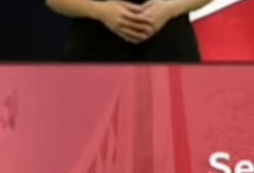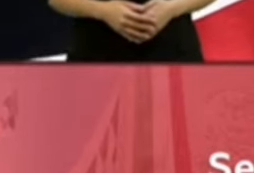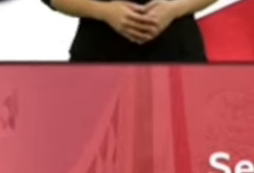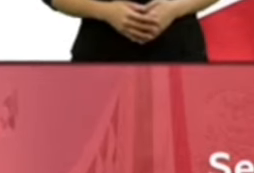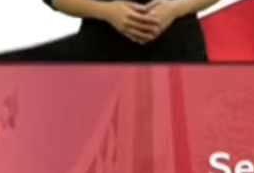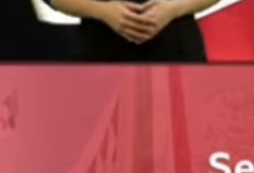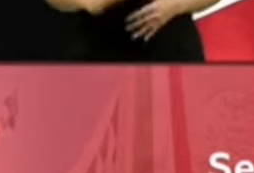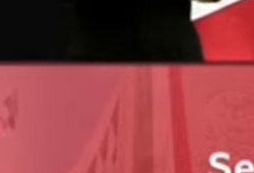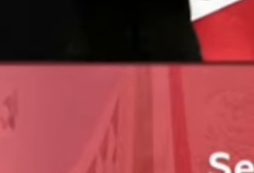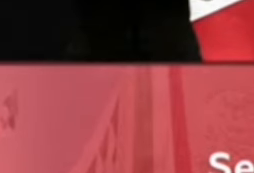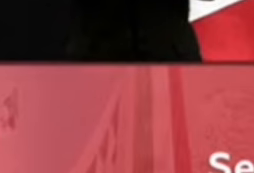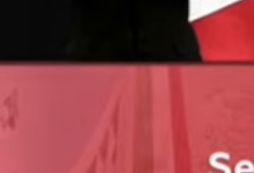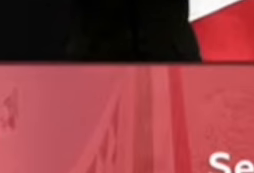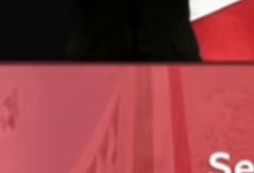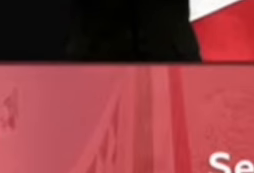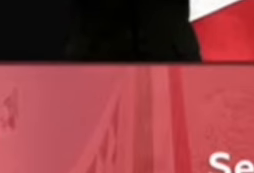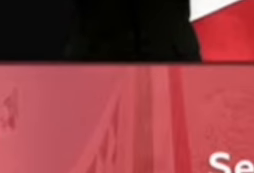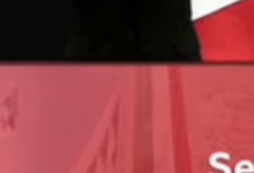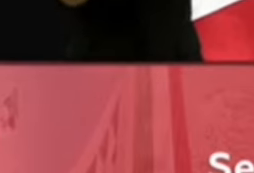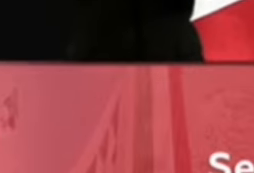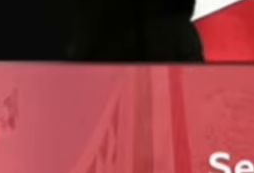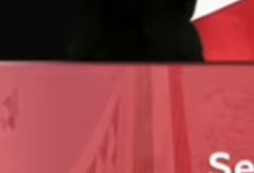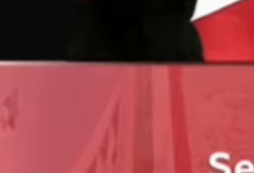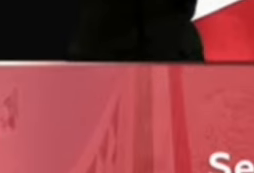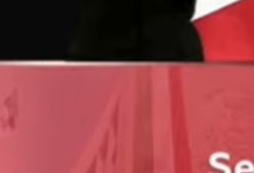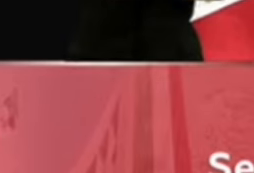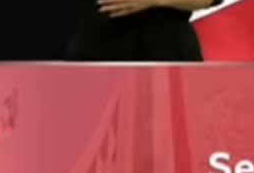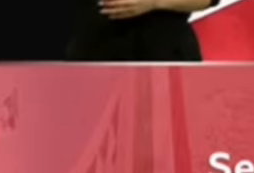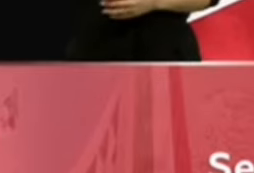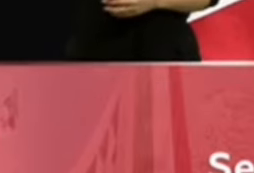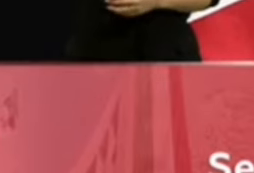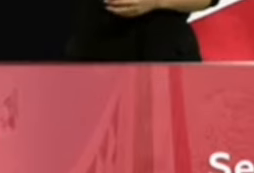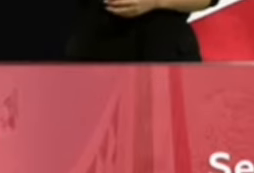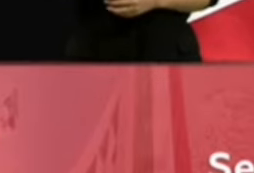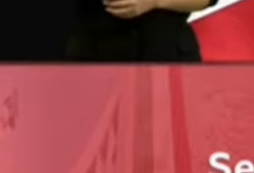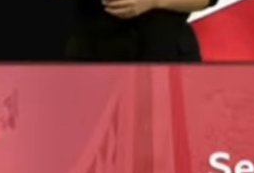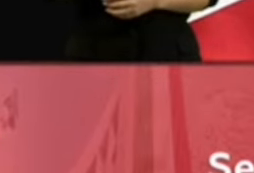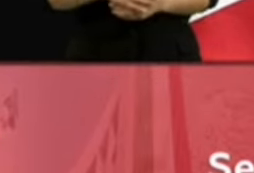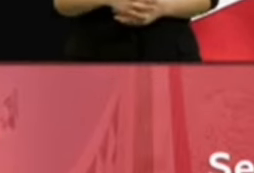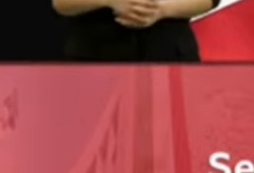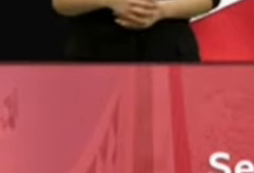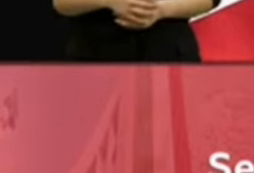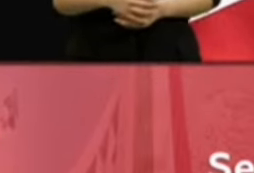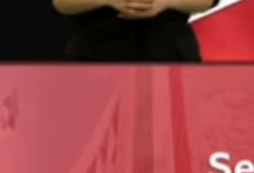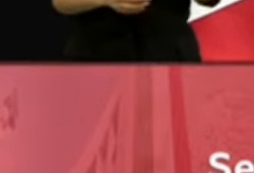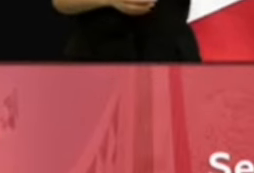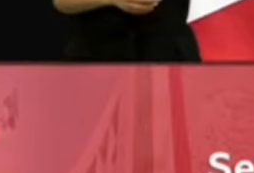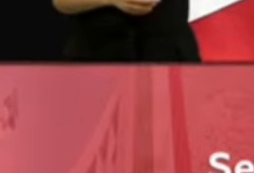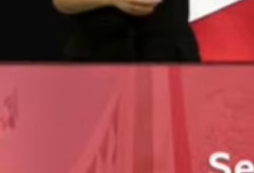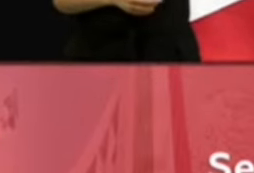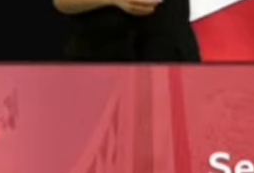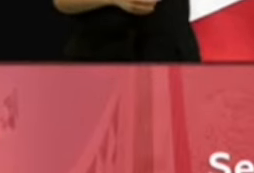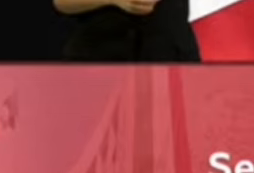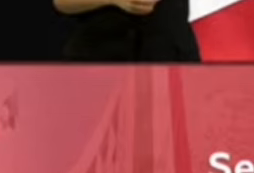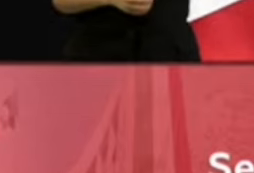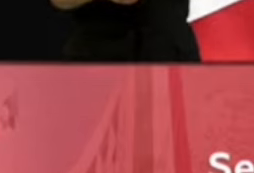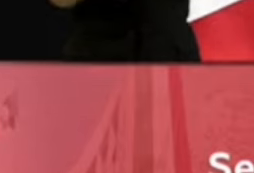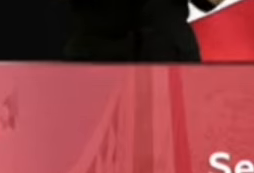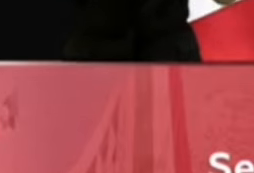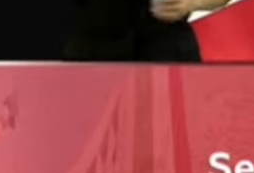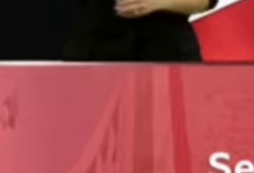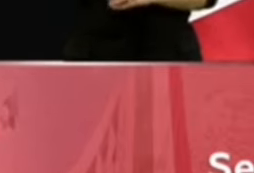de ofensas y agravios a mi persona, que no acepto ni tolero, defenderé la integridad